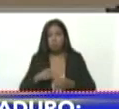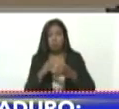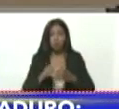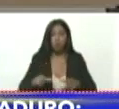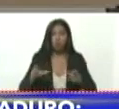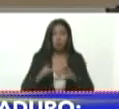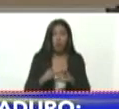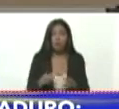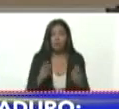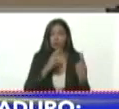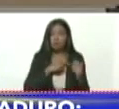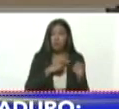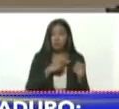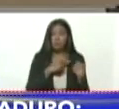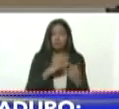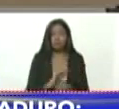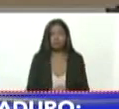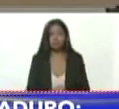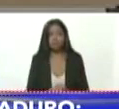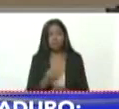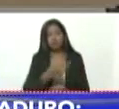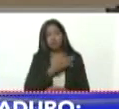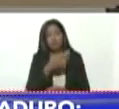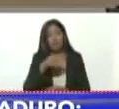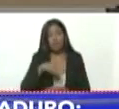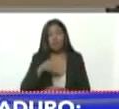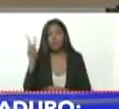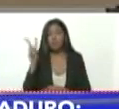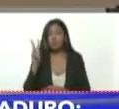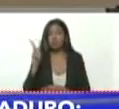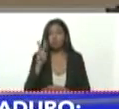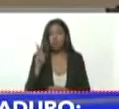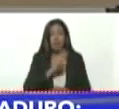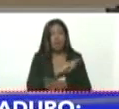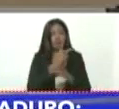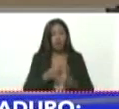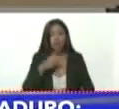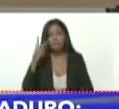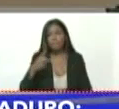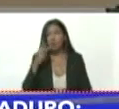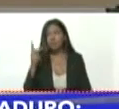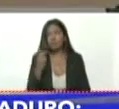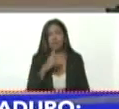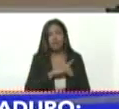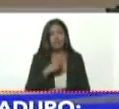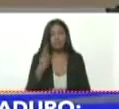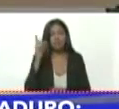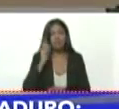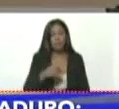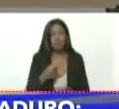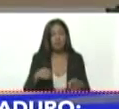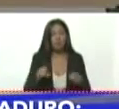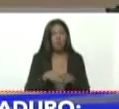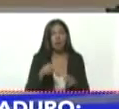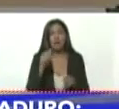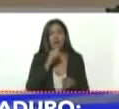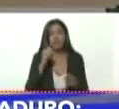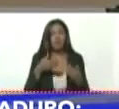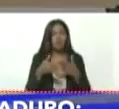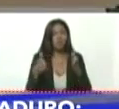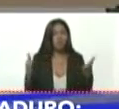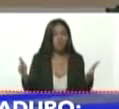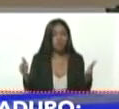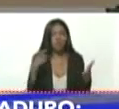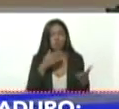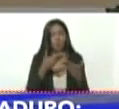sectores representativos de la sociedad venezolana y las fuerzas políticas que lo deseen, a quienes extendemos